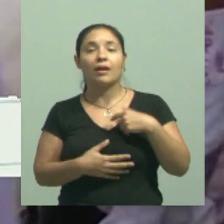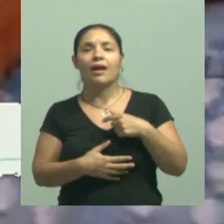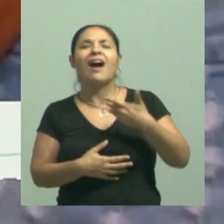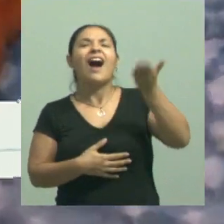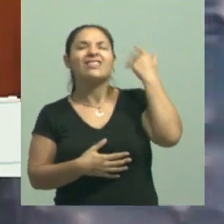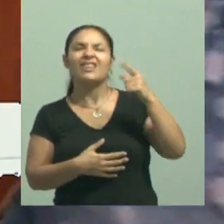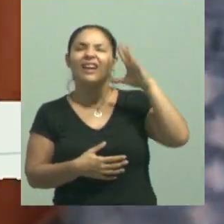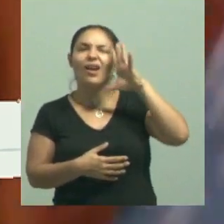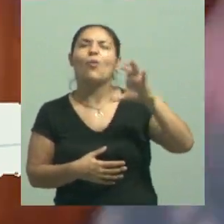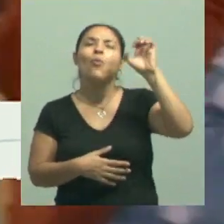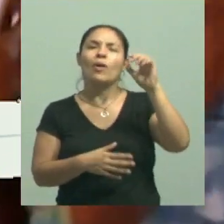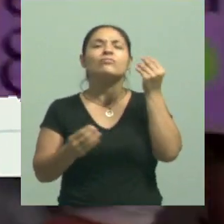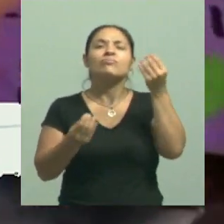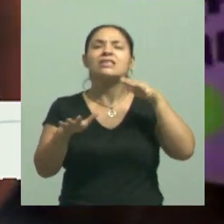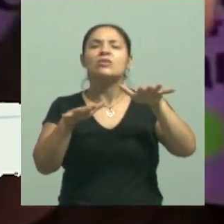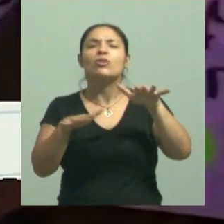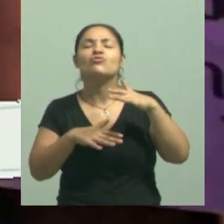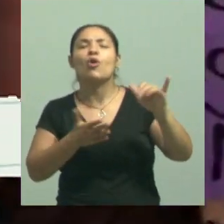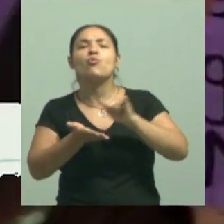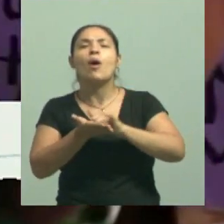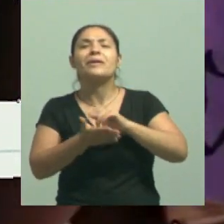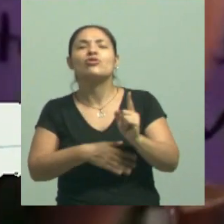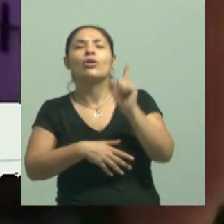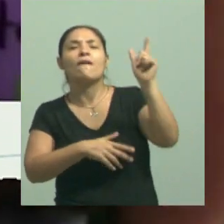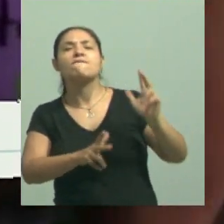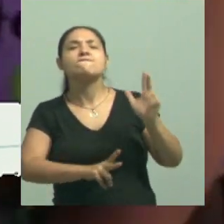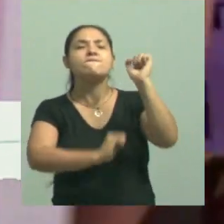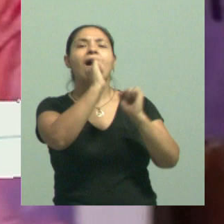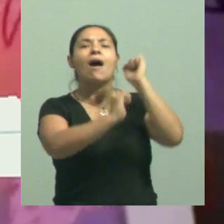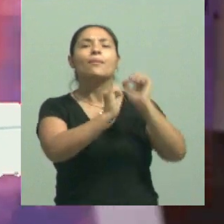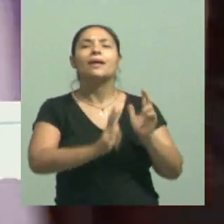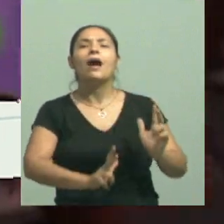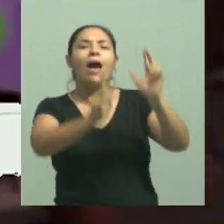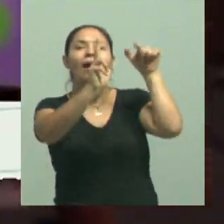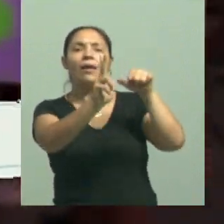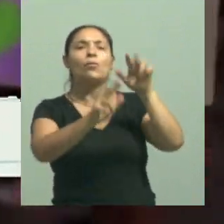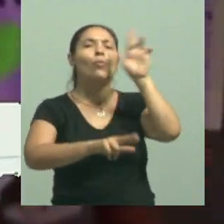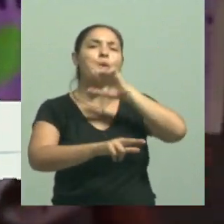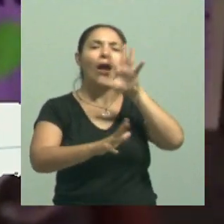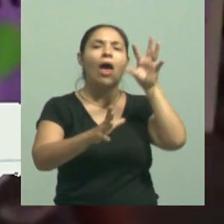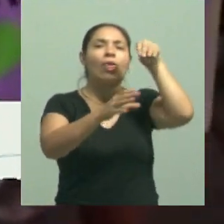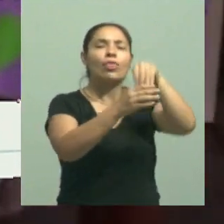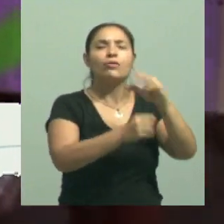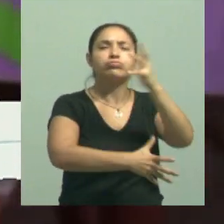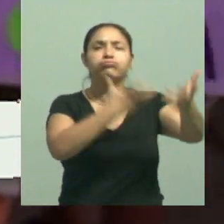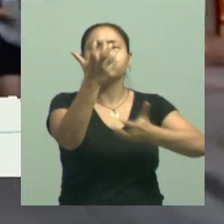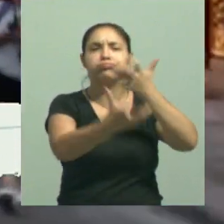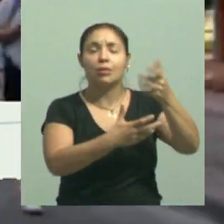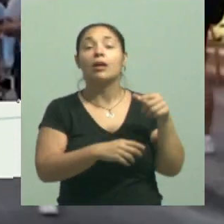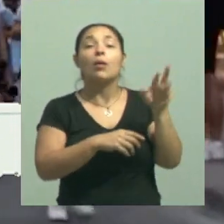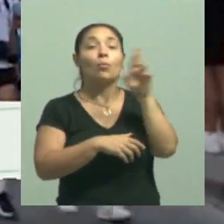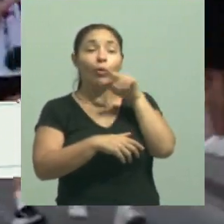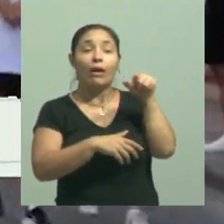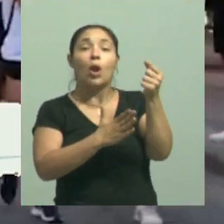textil, donde obreras luchaban por mejores condiciones laborales, una jornada mínima, una jornada de